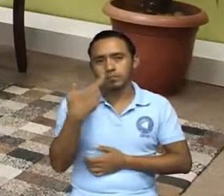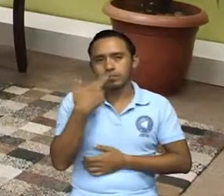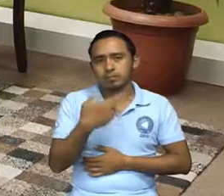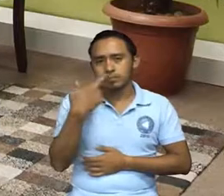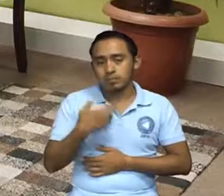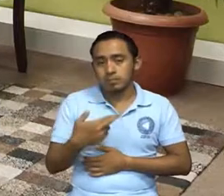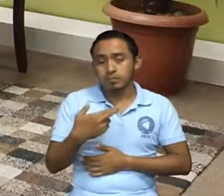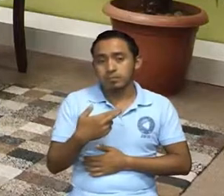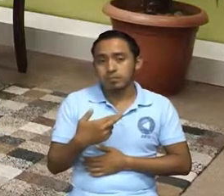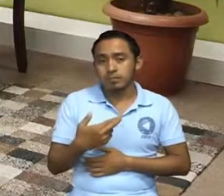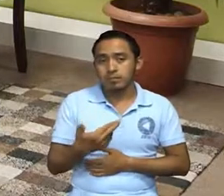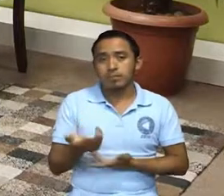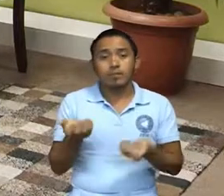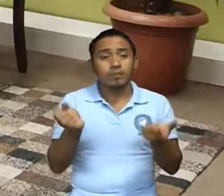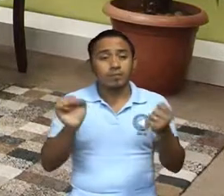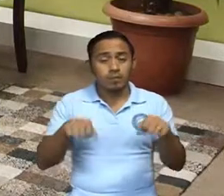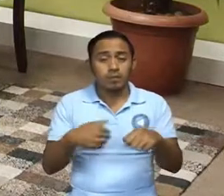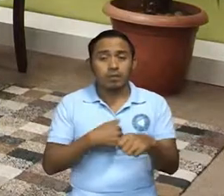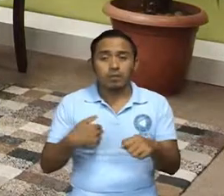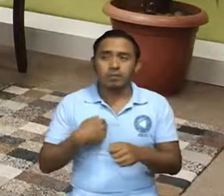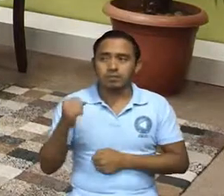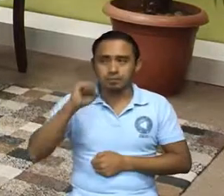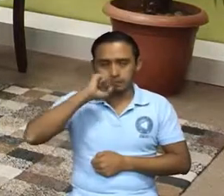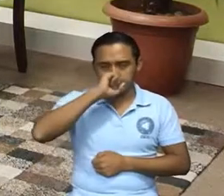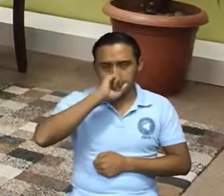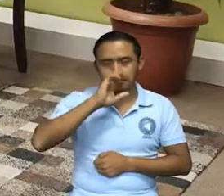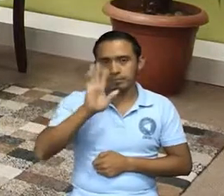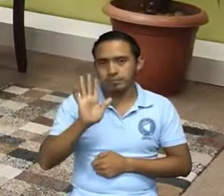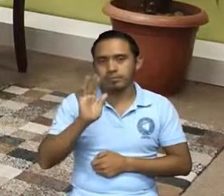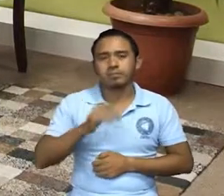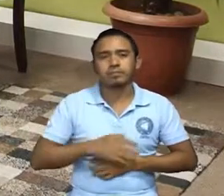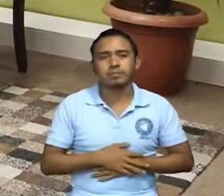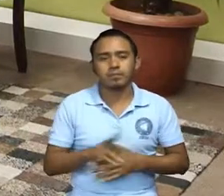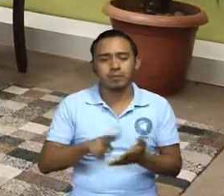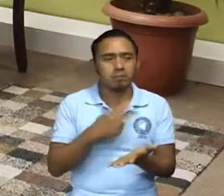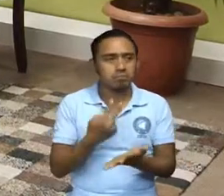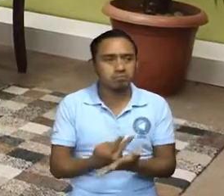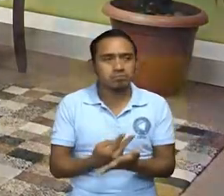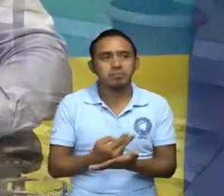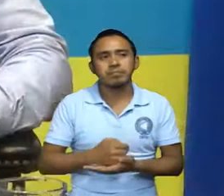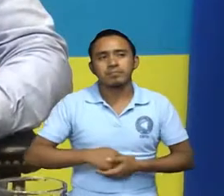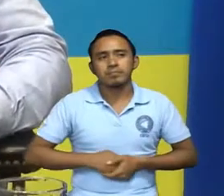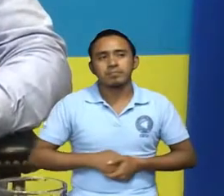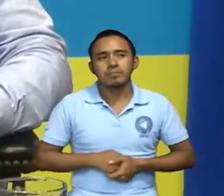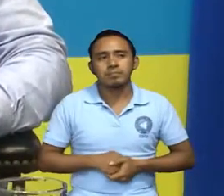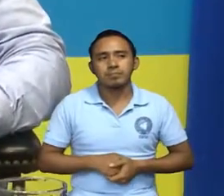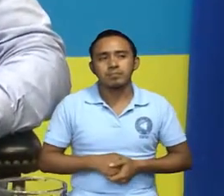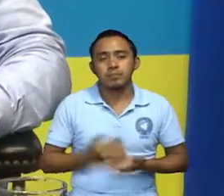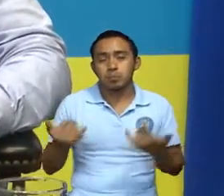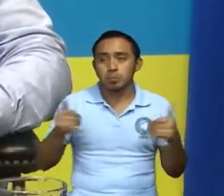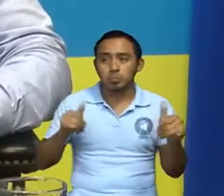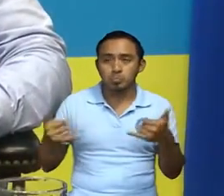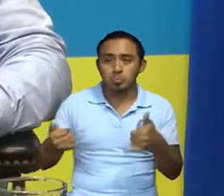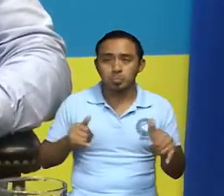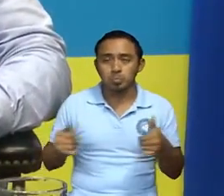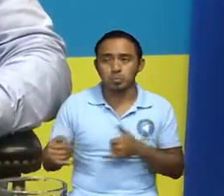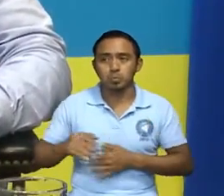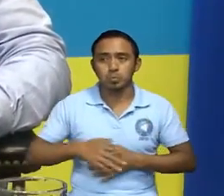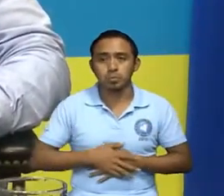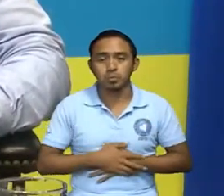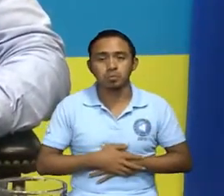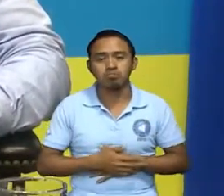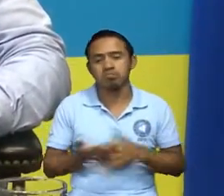puede producir por un golpe, por ejemplo. Un golpe, una caída, un juego, quizás